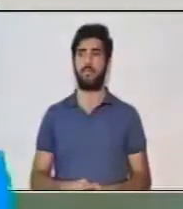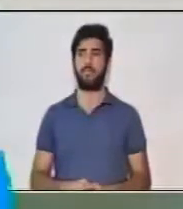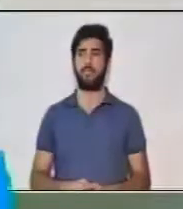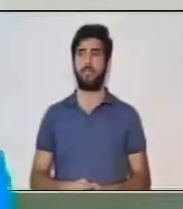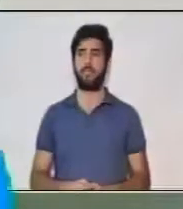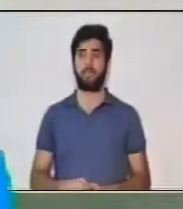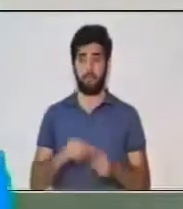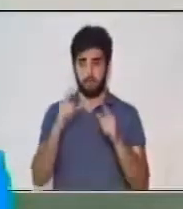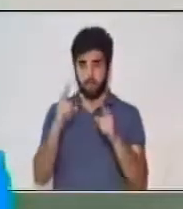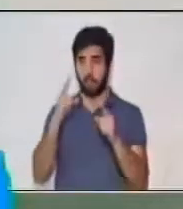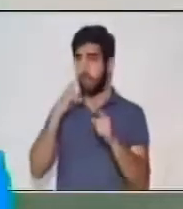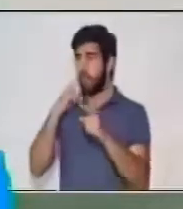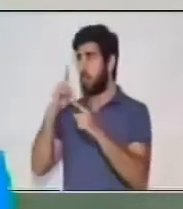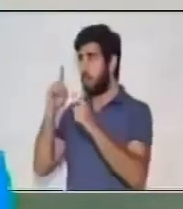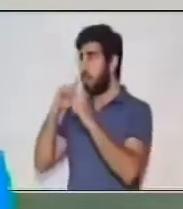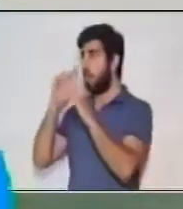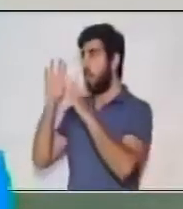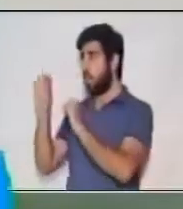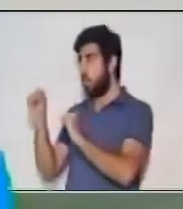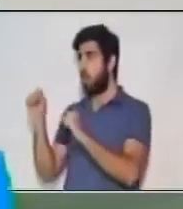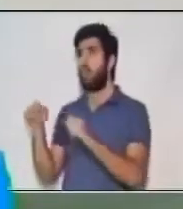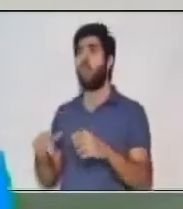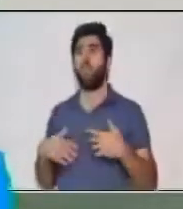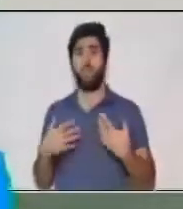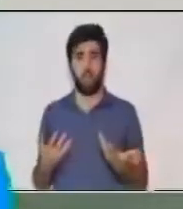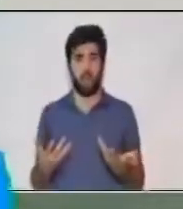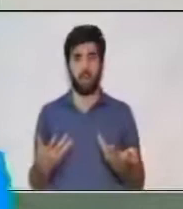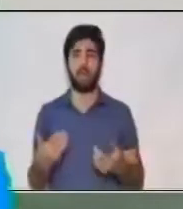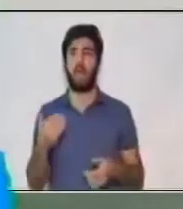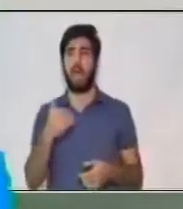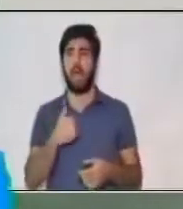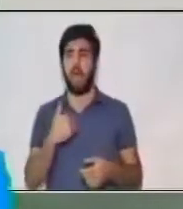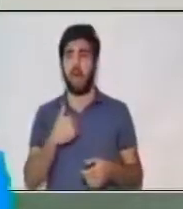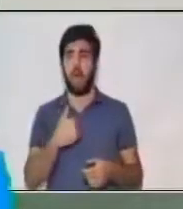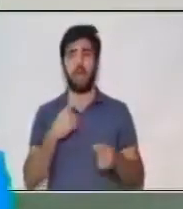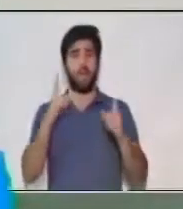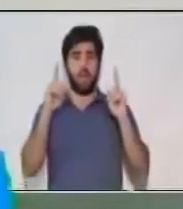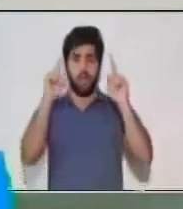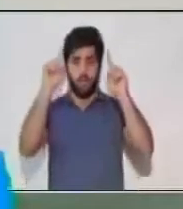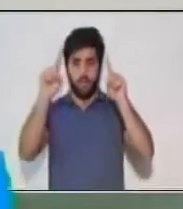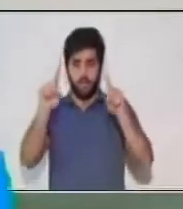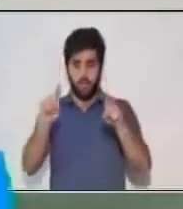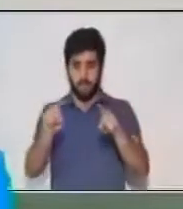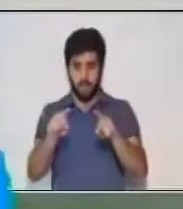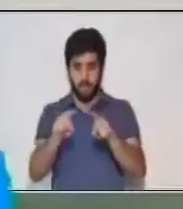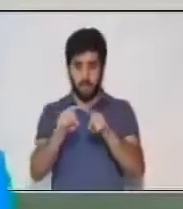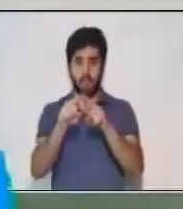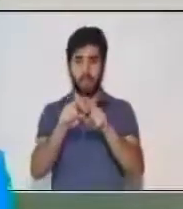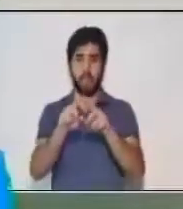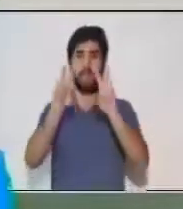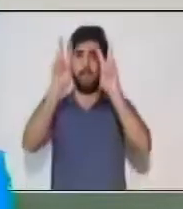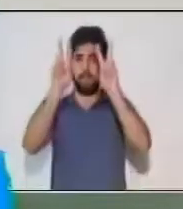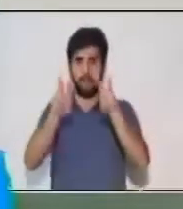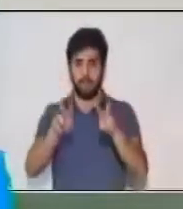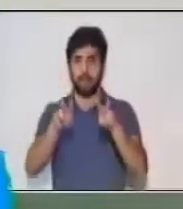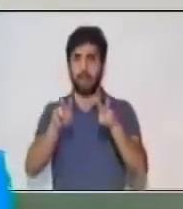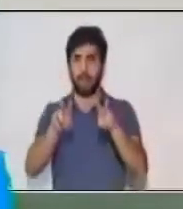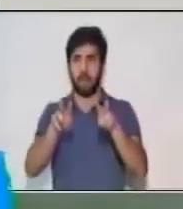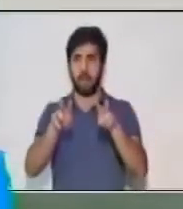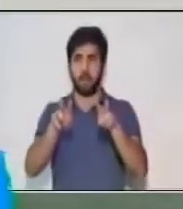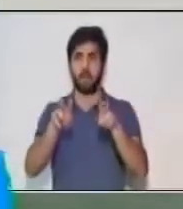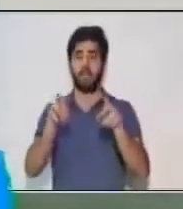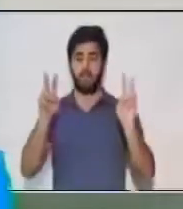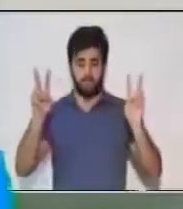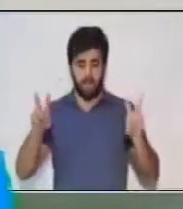Démonos cuenta, tenemos dos puntos de dos asíntotas verticales y vemos